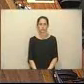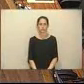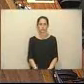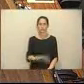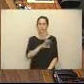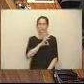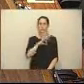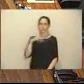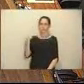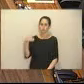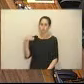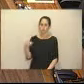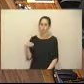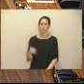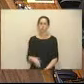Señor presidente,